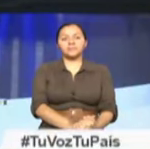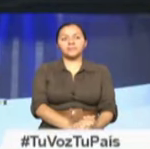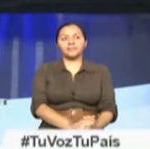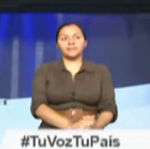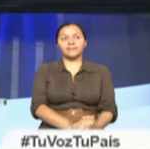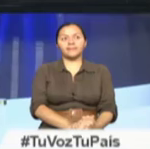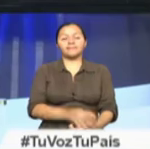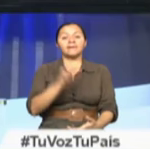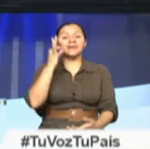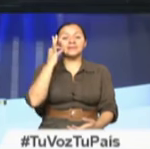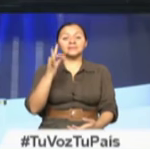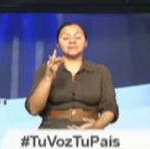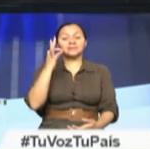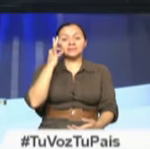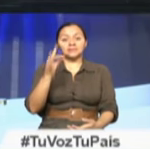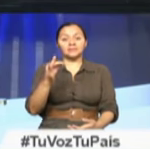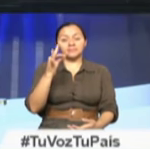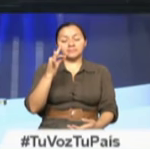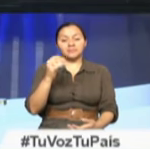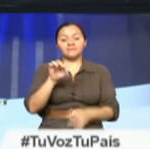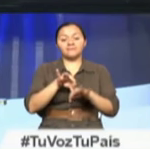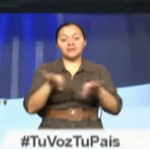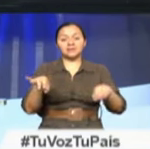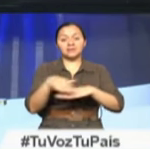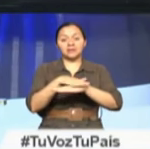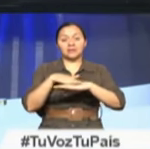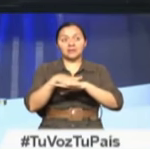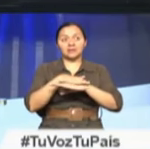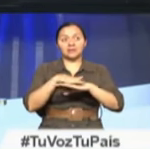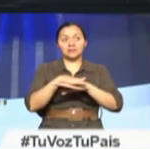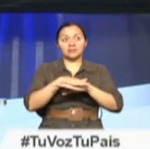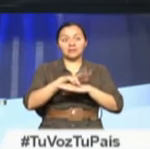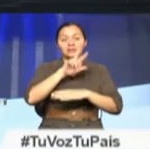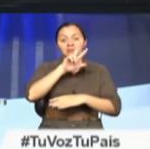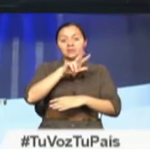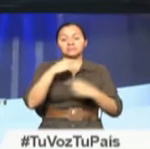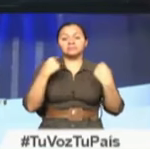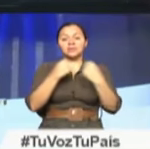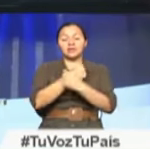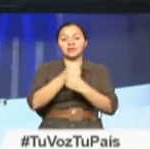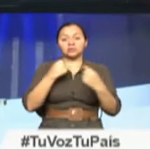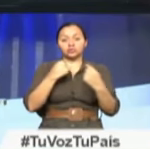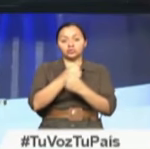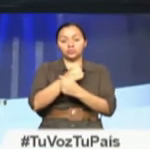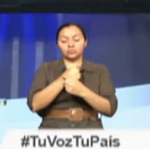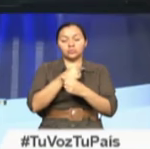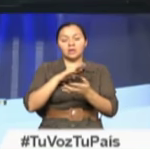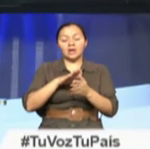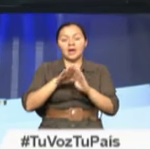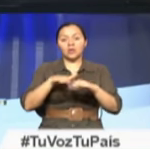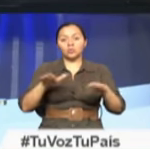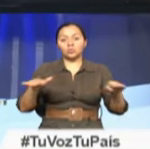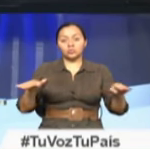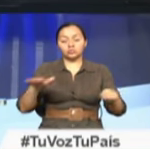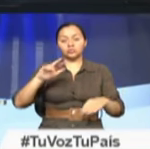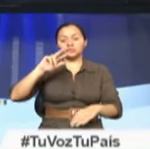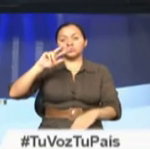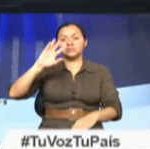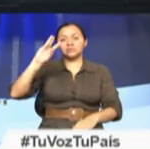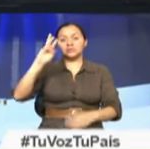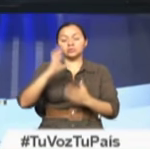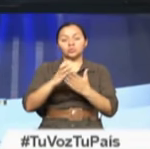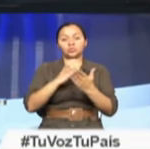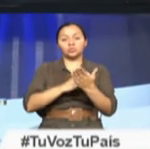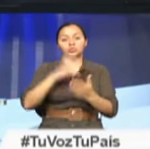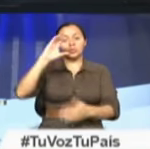El examen ser bachiller se llevará a cabo del 3 del 3 de marzo para los estudiantes de tercero de bachillerato